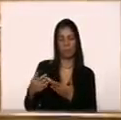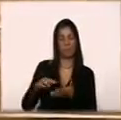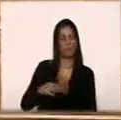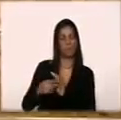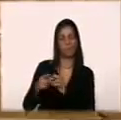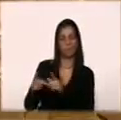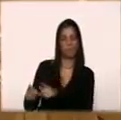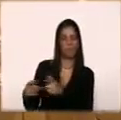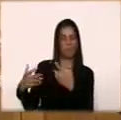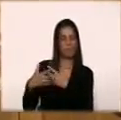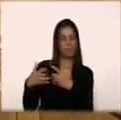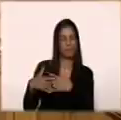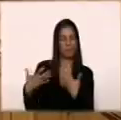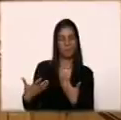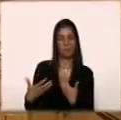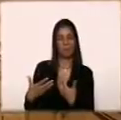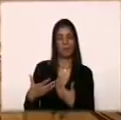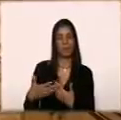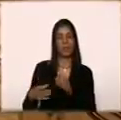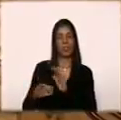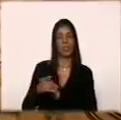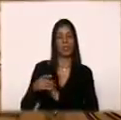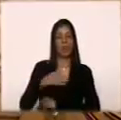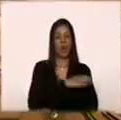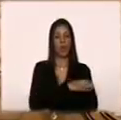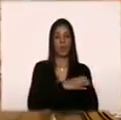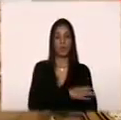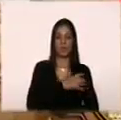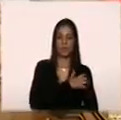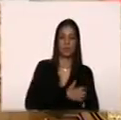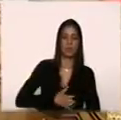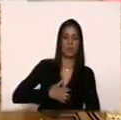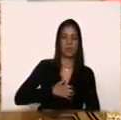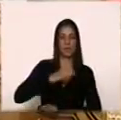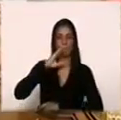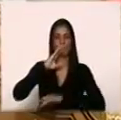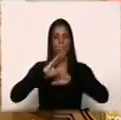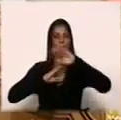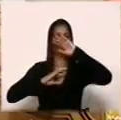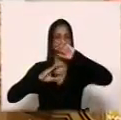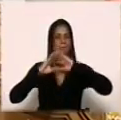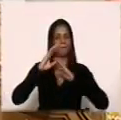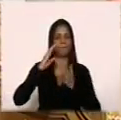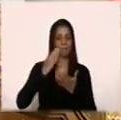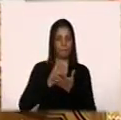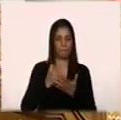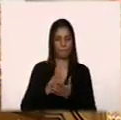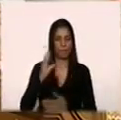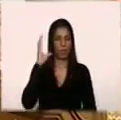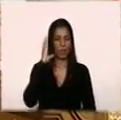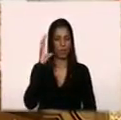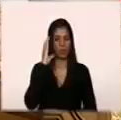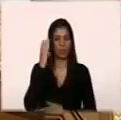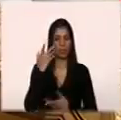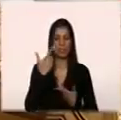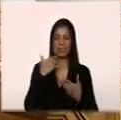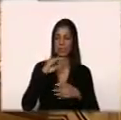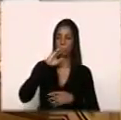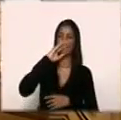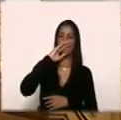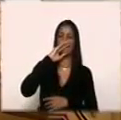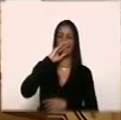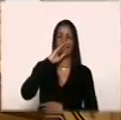consecuencia de que la derecha no haya logrado sus objetivos por vía de la conciencia. La